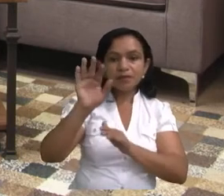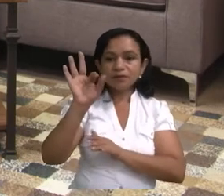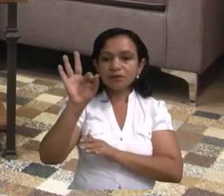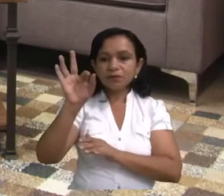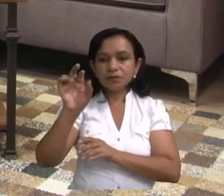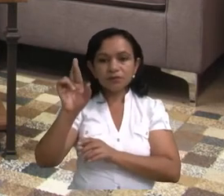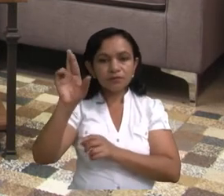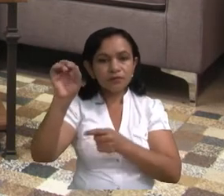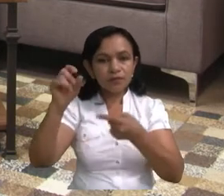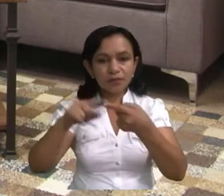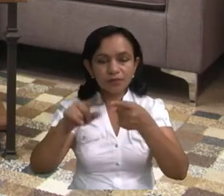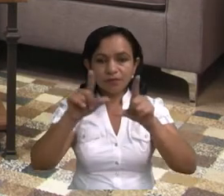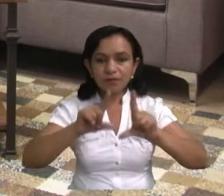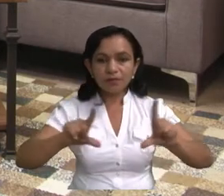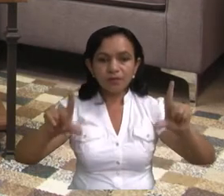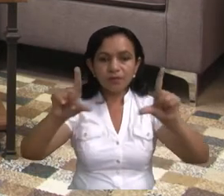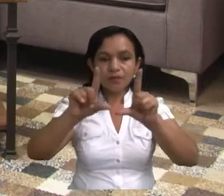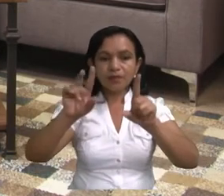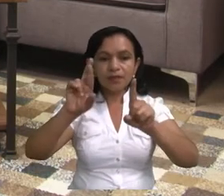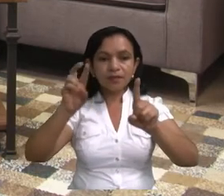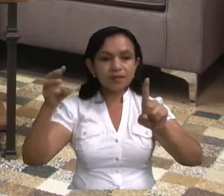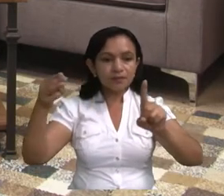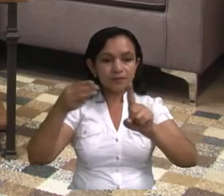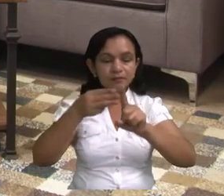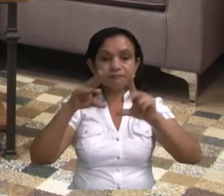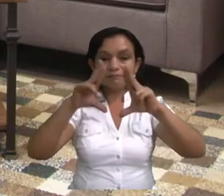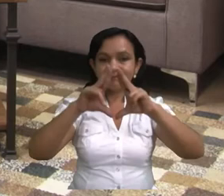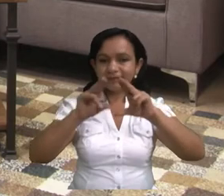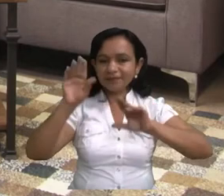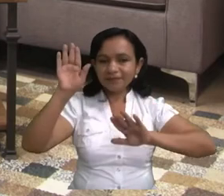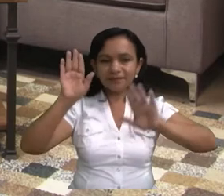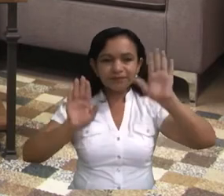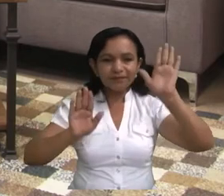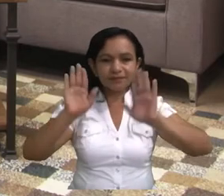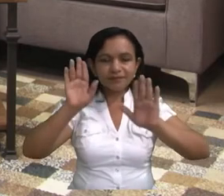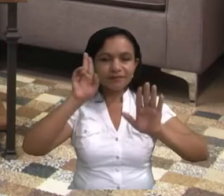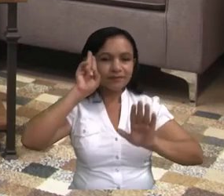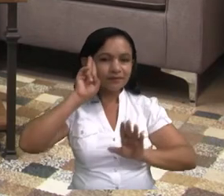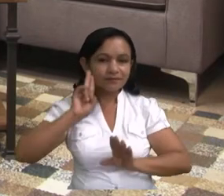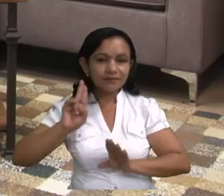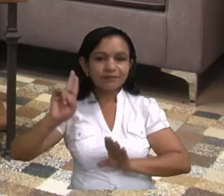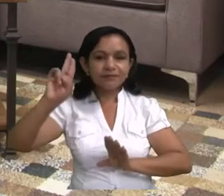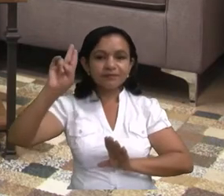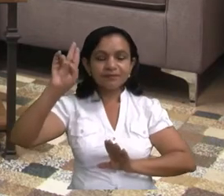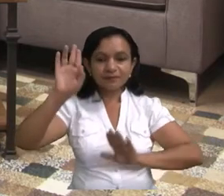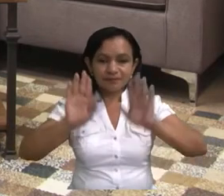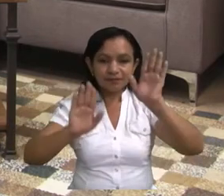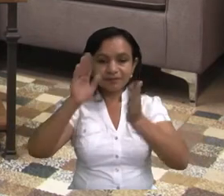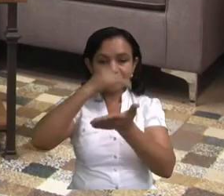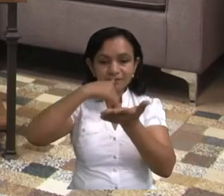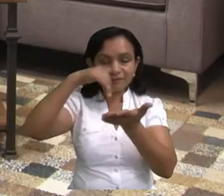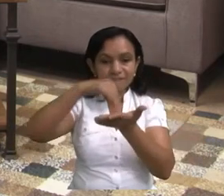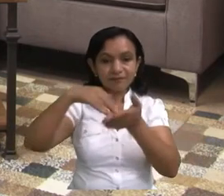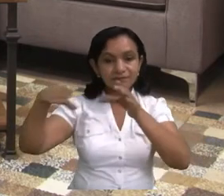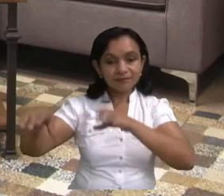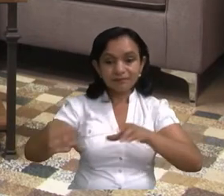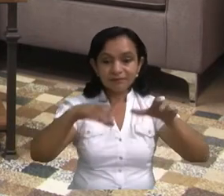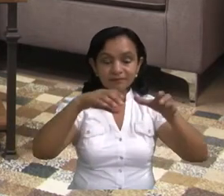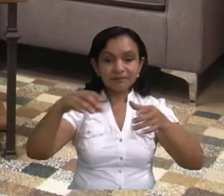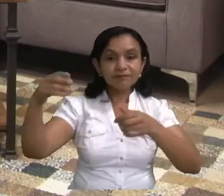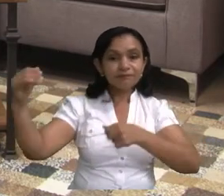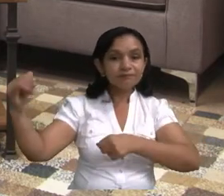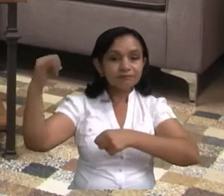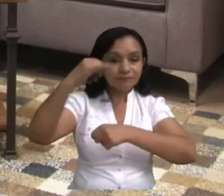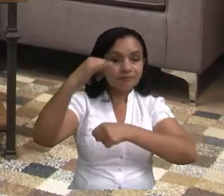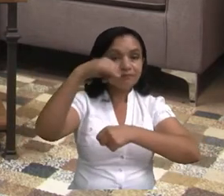o espacios regionales en los que Nicaragua, y en este caso nuestra educación superior, será el epicentro de la actividad regional.